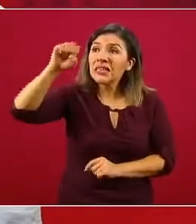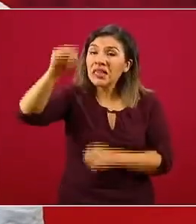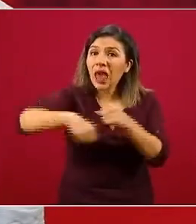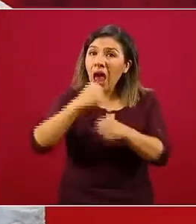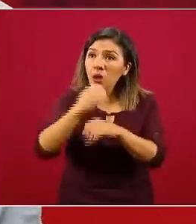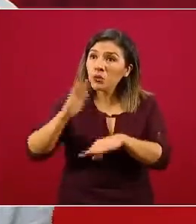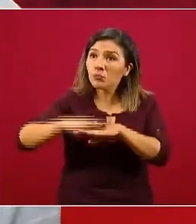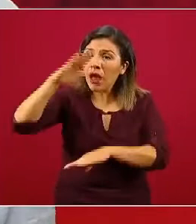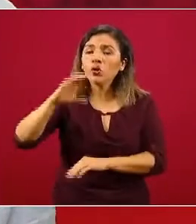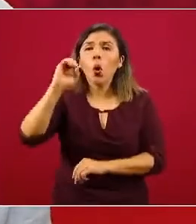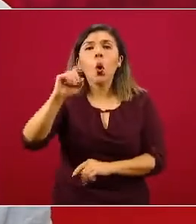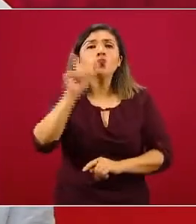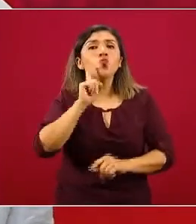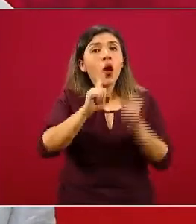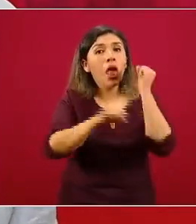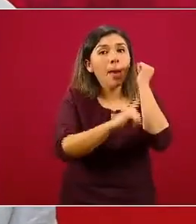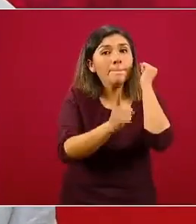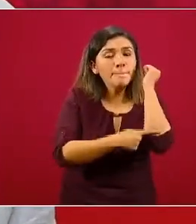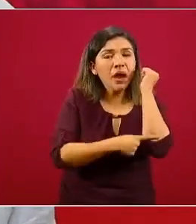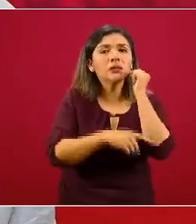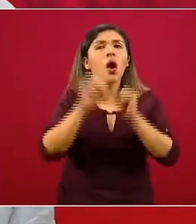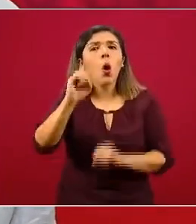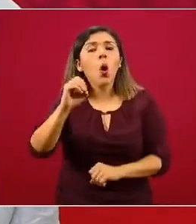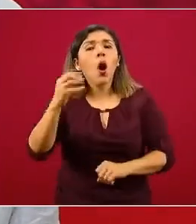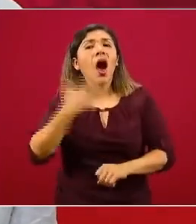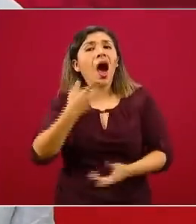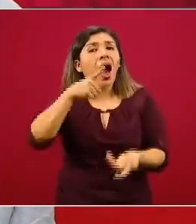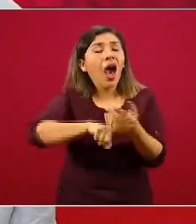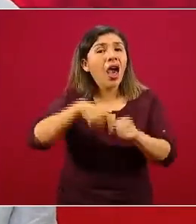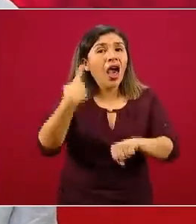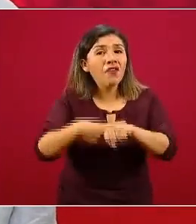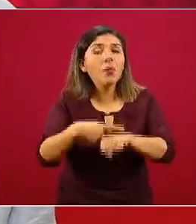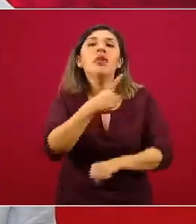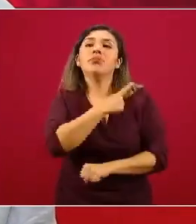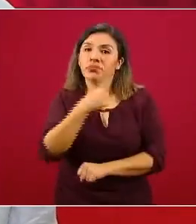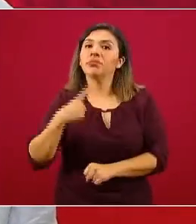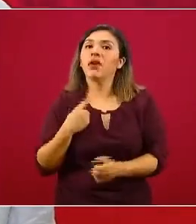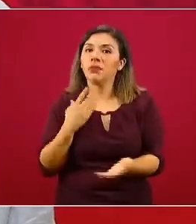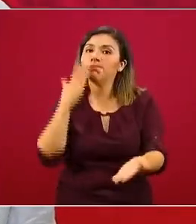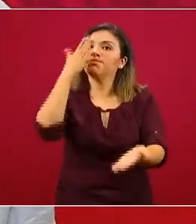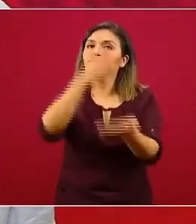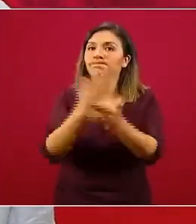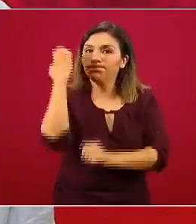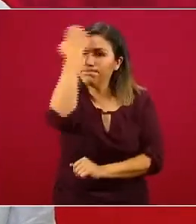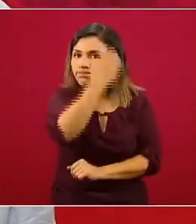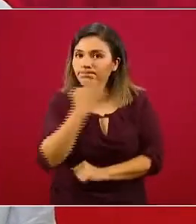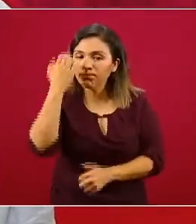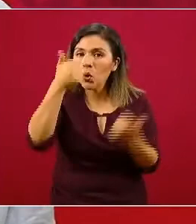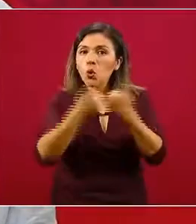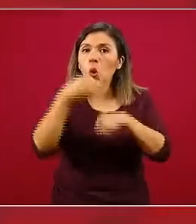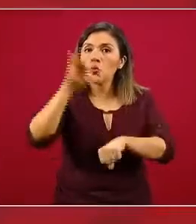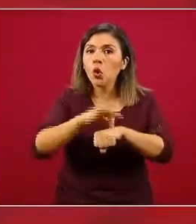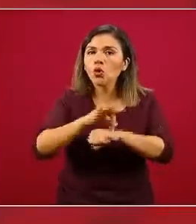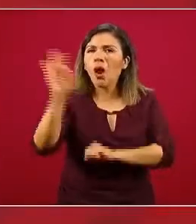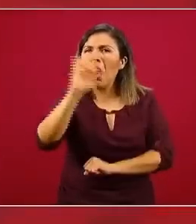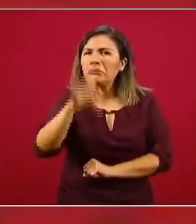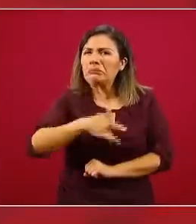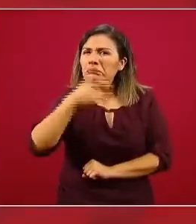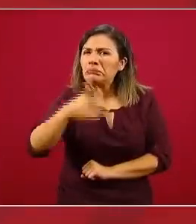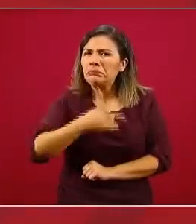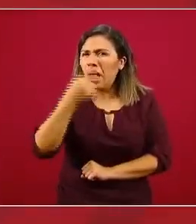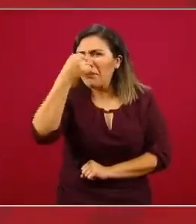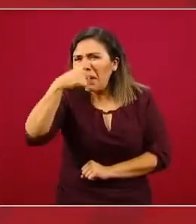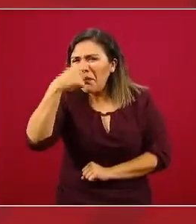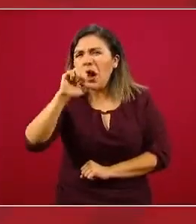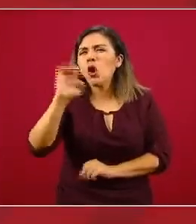mujeres embarazadas y personas con enfermedades crónicas deben acudir a valoración médica si presentaran los síntomas de